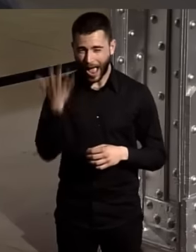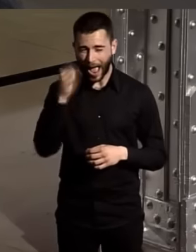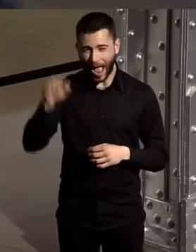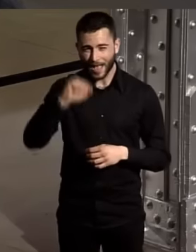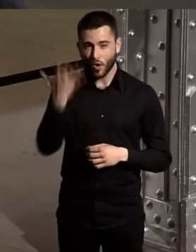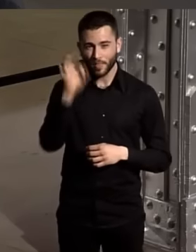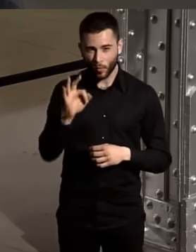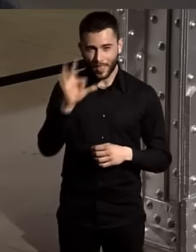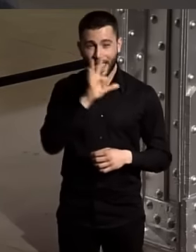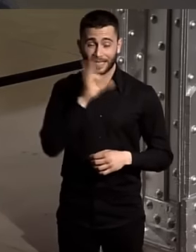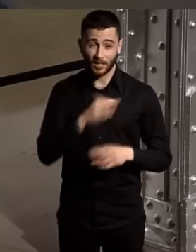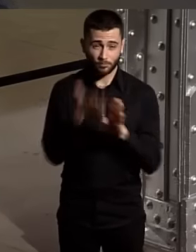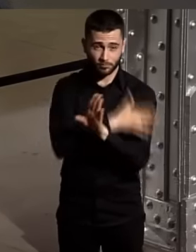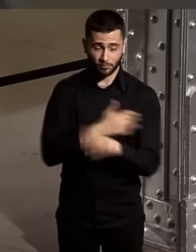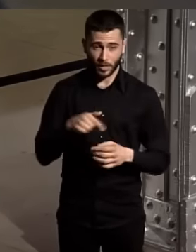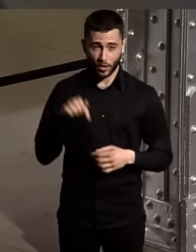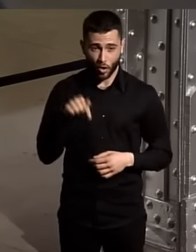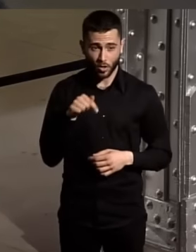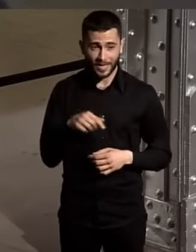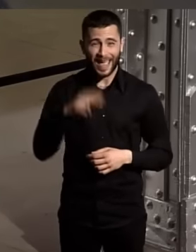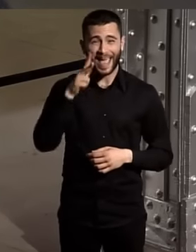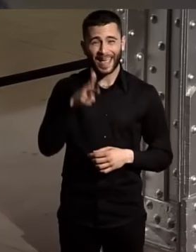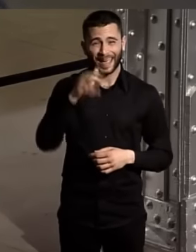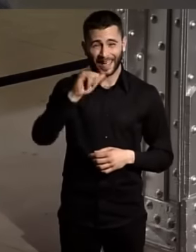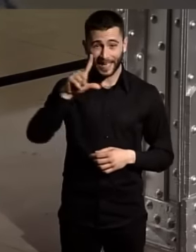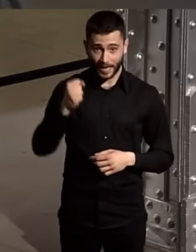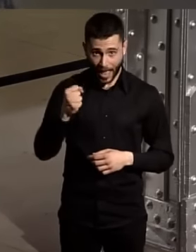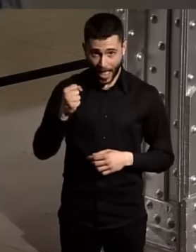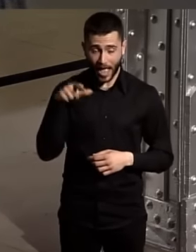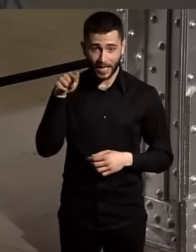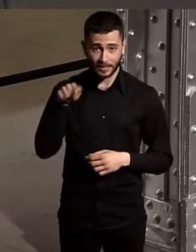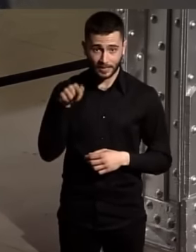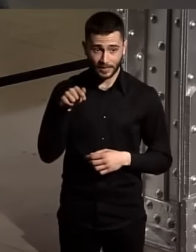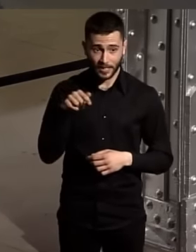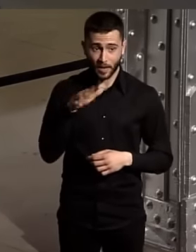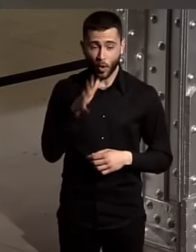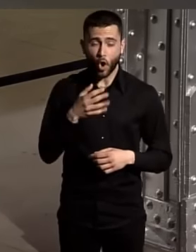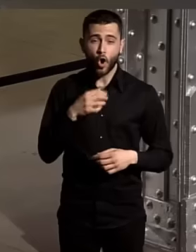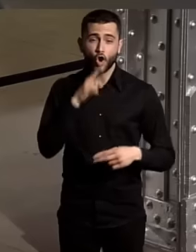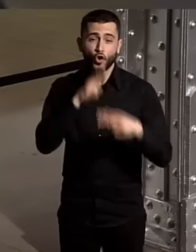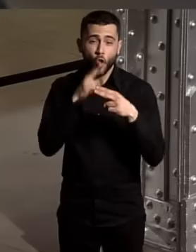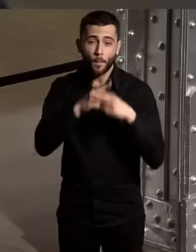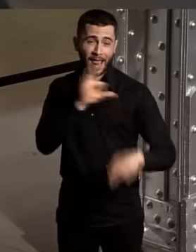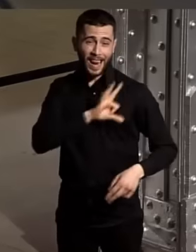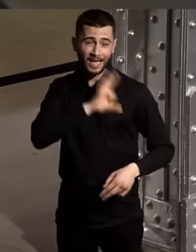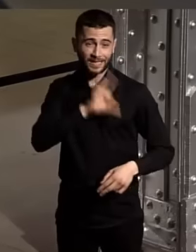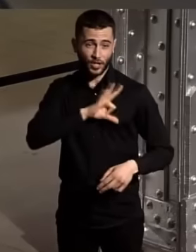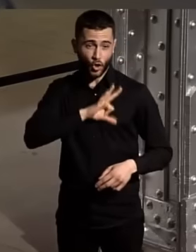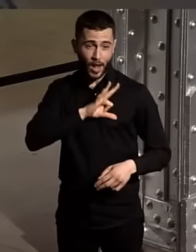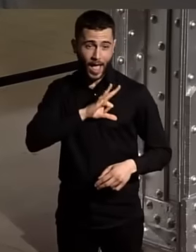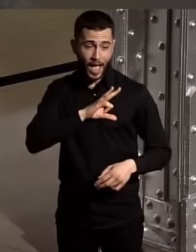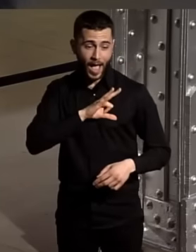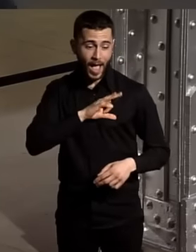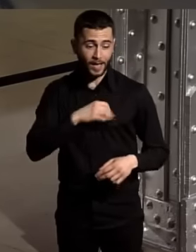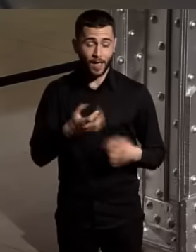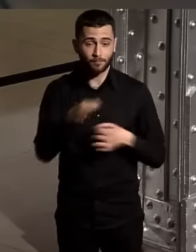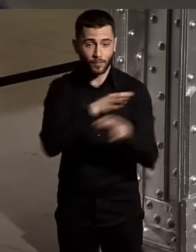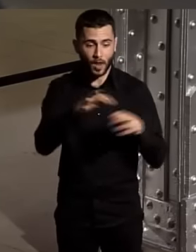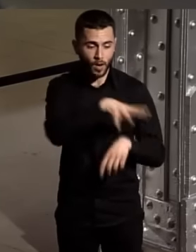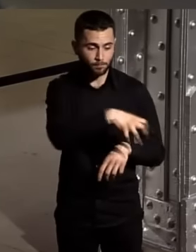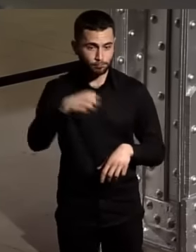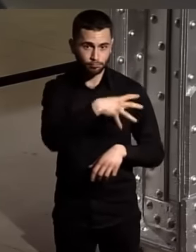del siglo pasado son unas células que se llaman Gila que viene de del nombre de la señora que de la cual se aislaron esta señora Tenía un